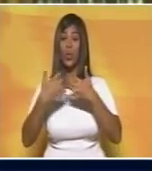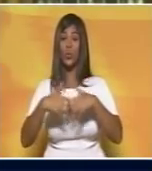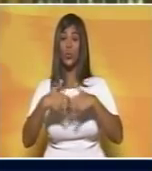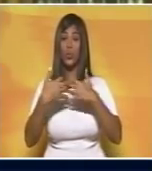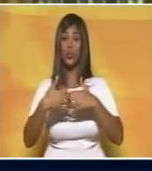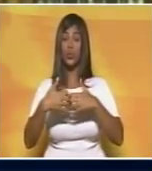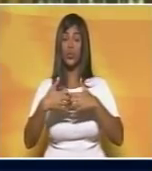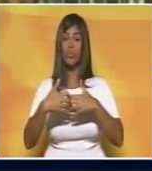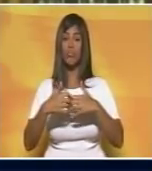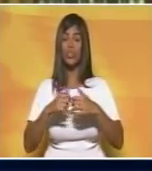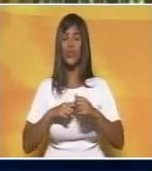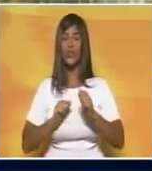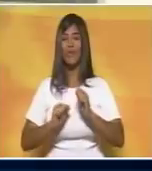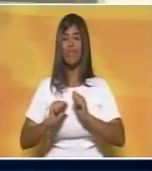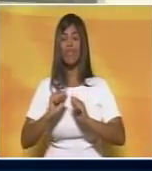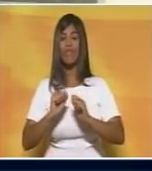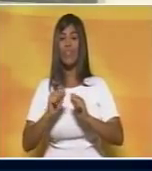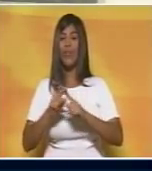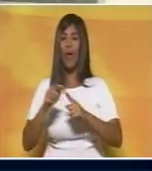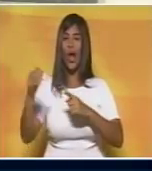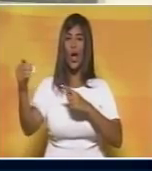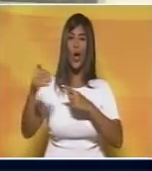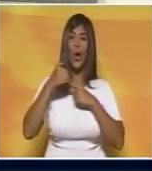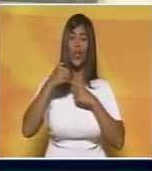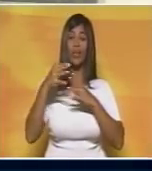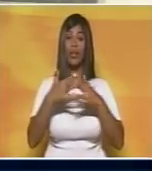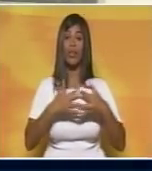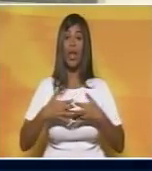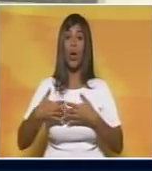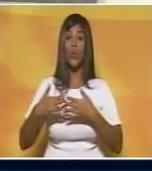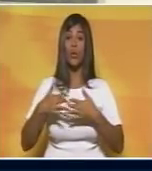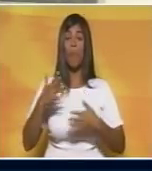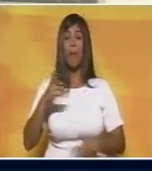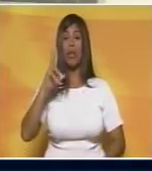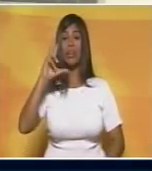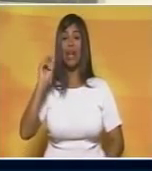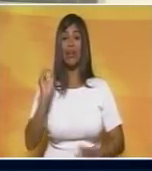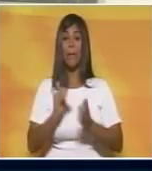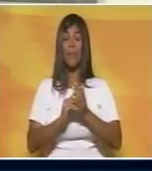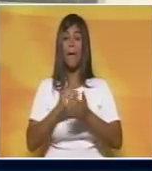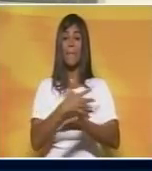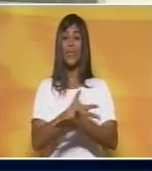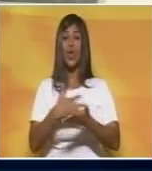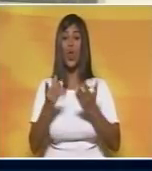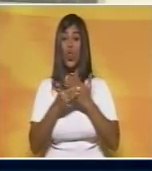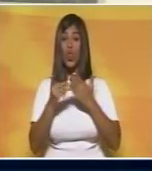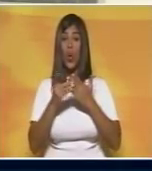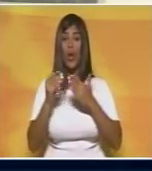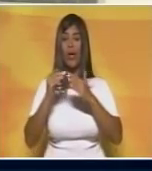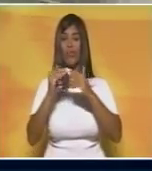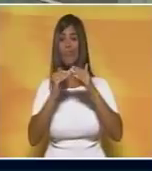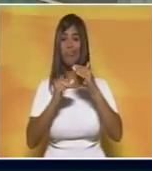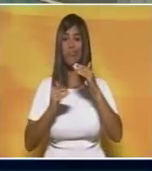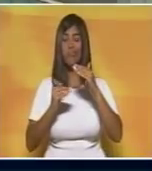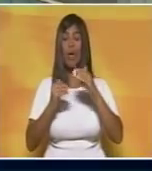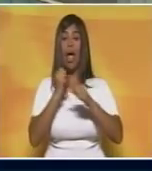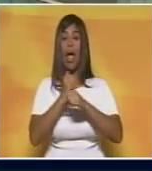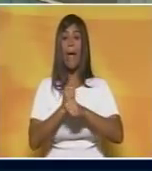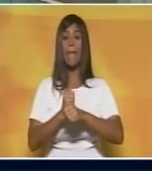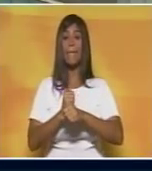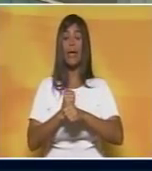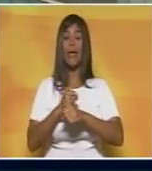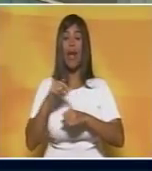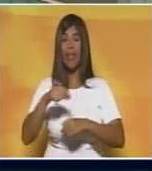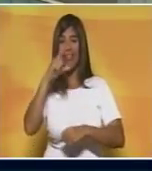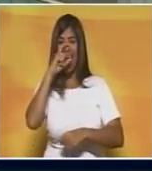se resentirán debido al veto de Estados Unidos y se situarán en unos 30.000 millones de dólares por debajo de los pronósticos que tenía la compañía